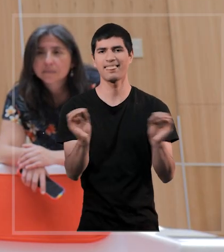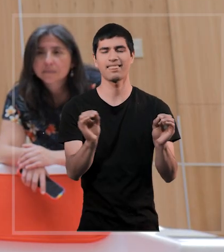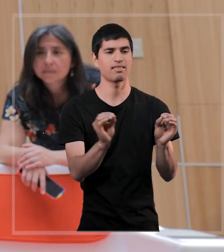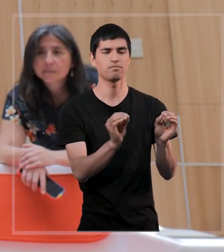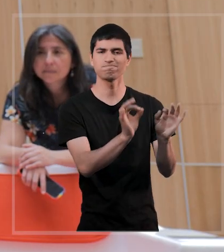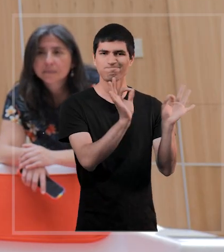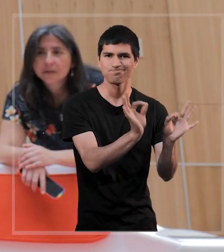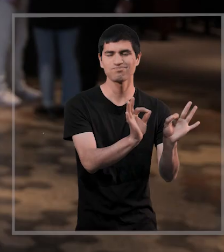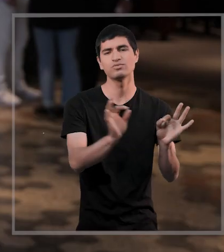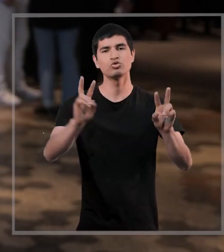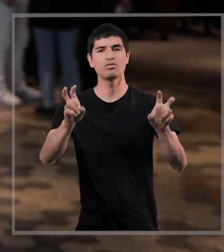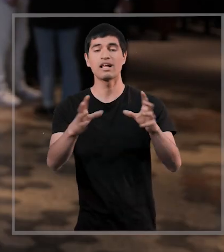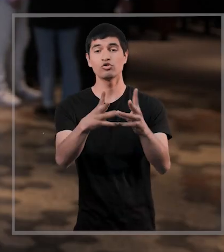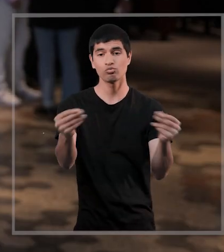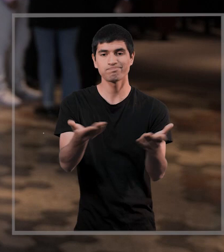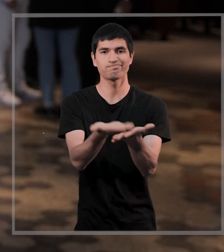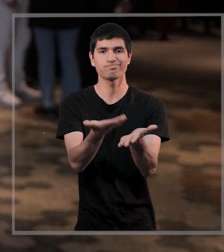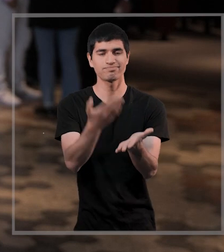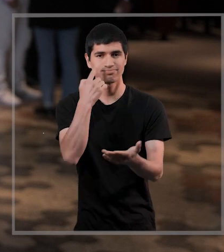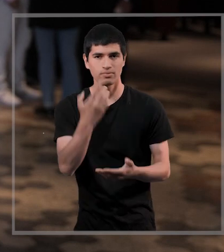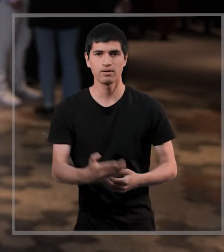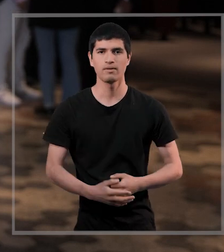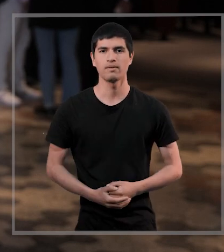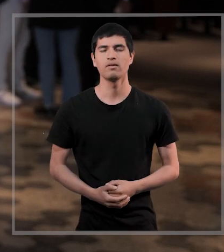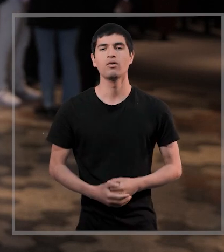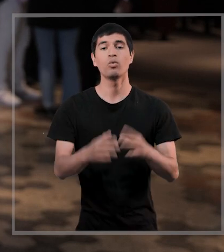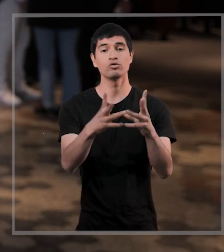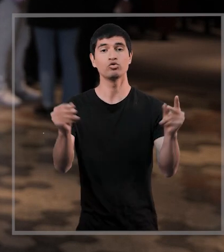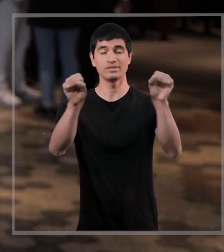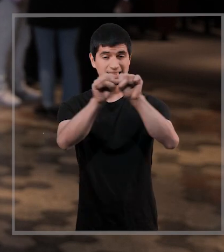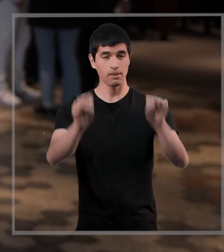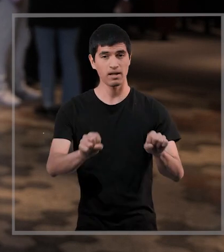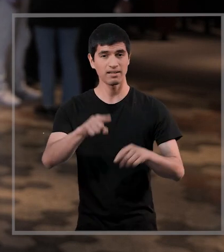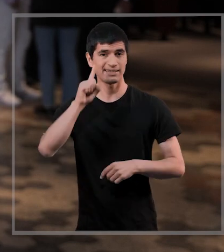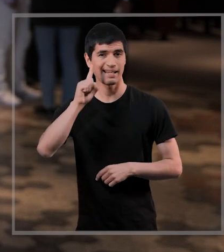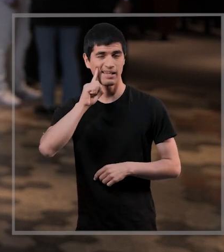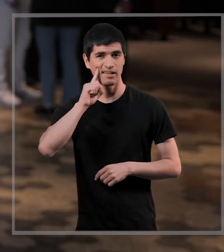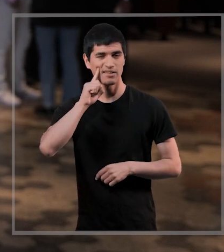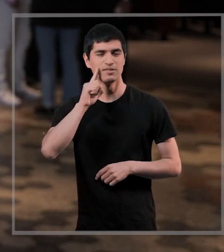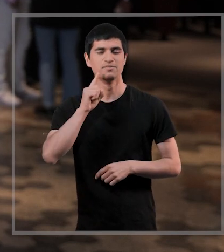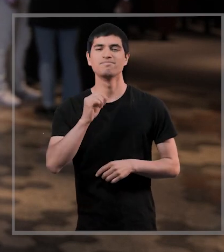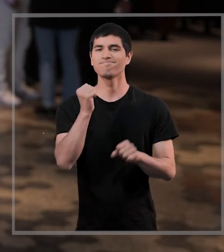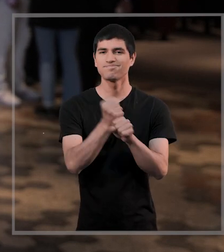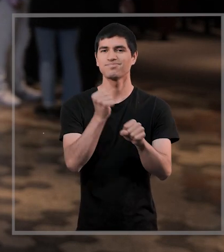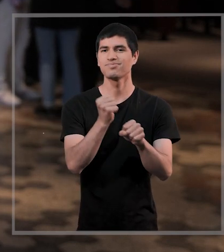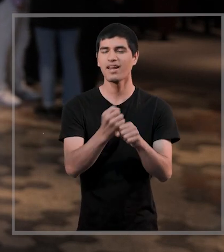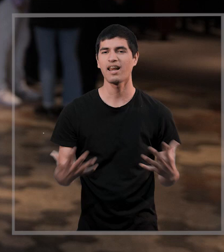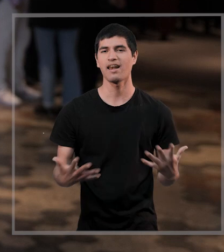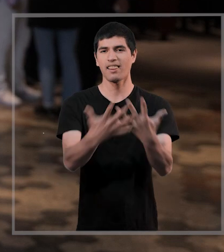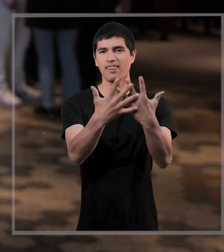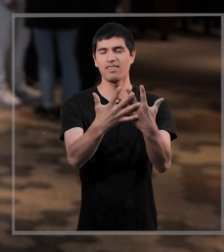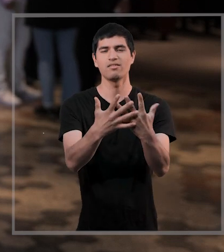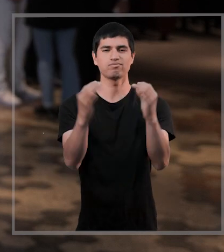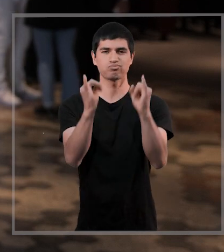particular en relación a las soluciones que propone. Entonces, al tener una solución sistémica, hace que uno trabaje en red y